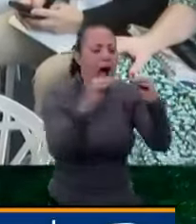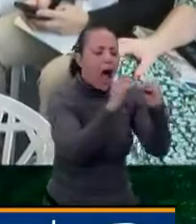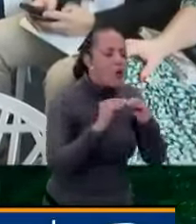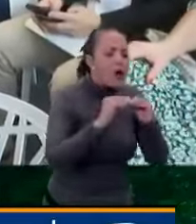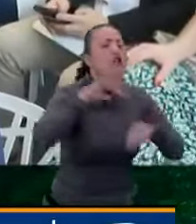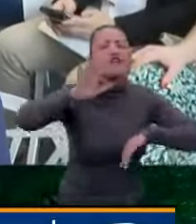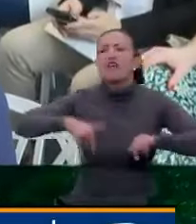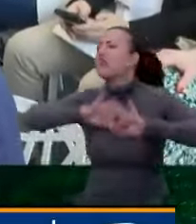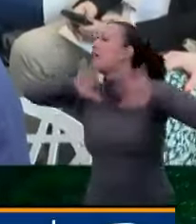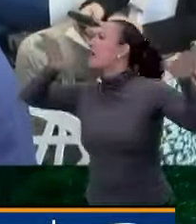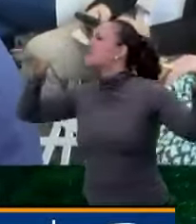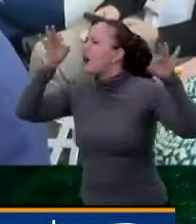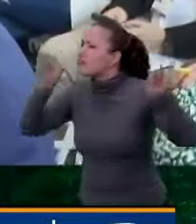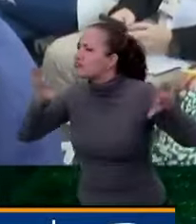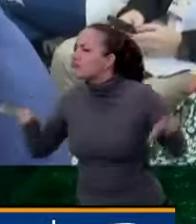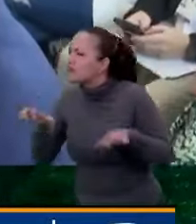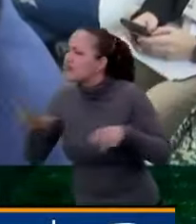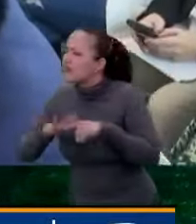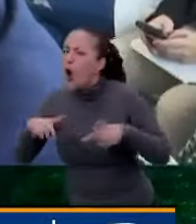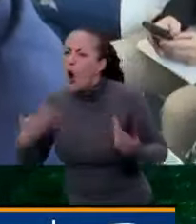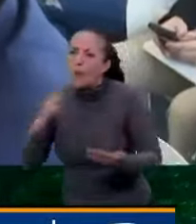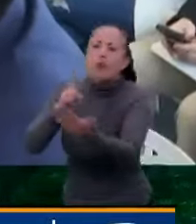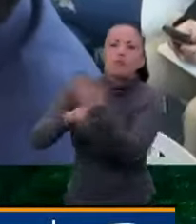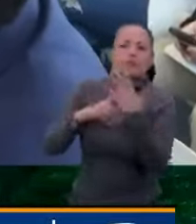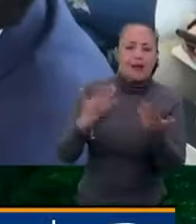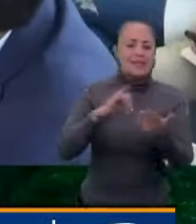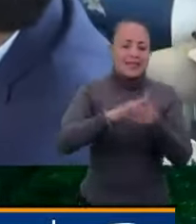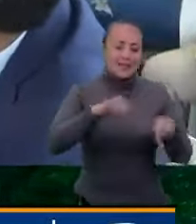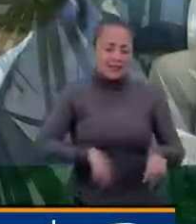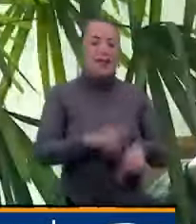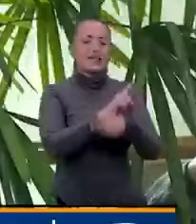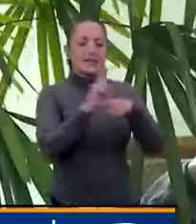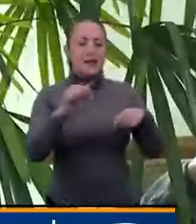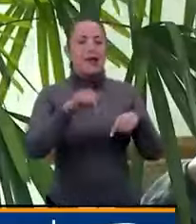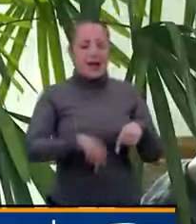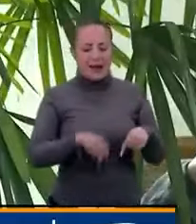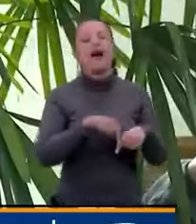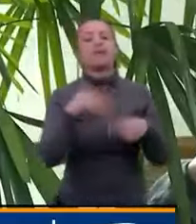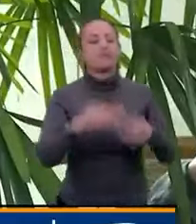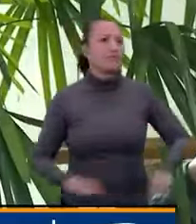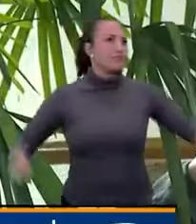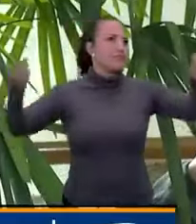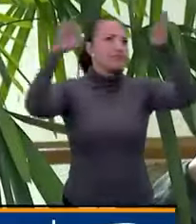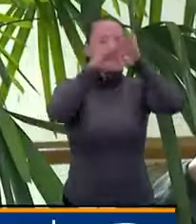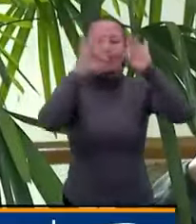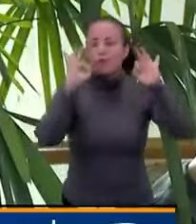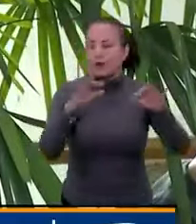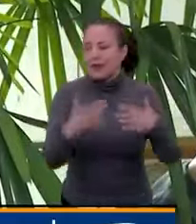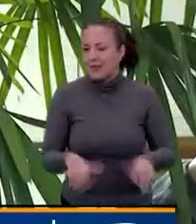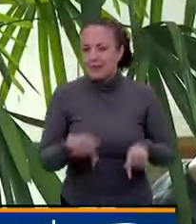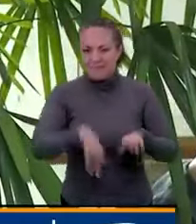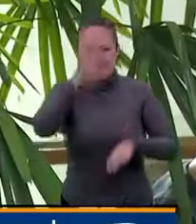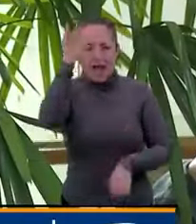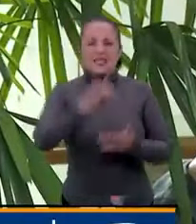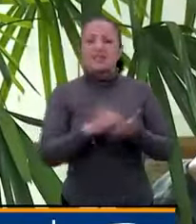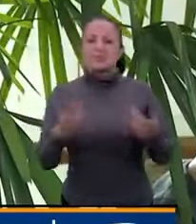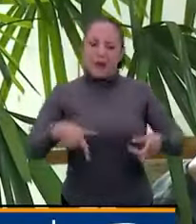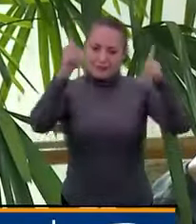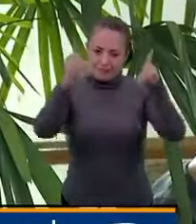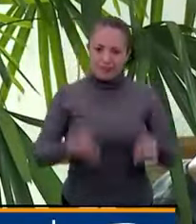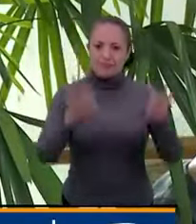entonces, mañana el tema central va a ser la financiación. Esta semana, como usted lo mencionaba, es clave, es crucial ya para